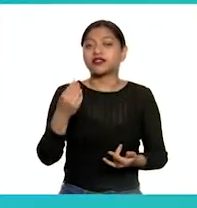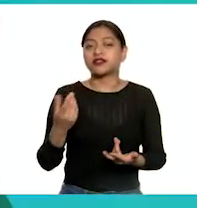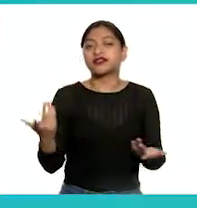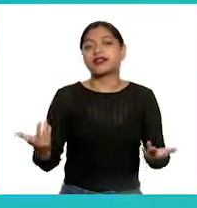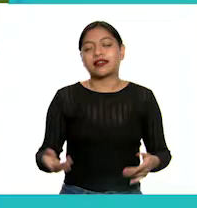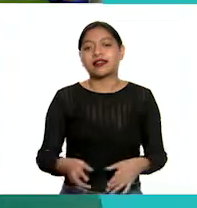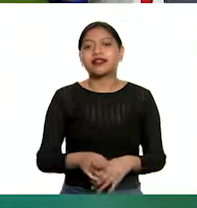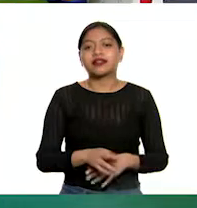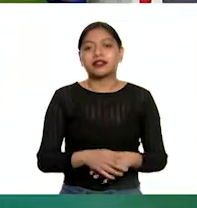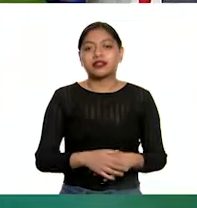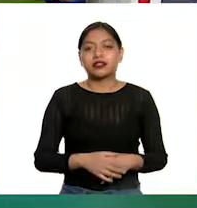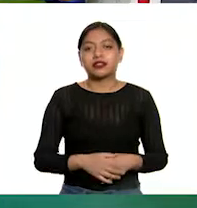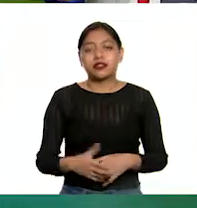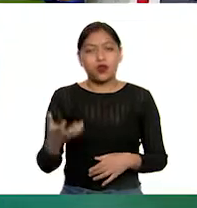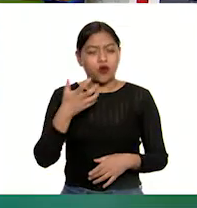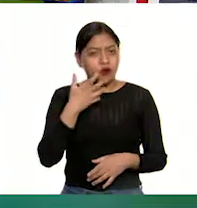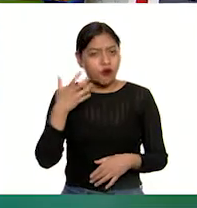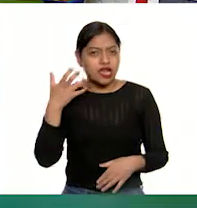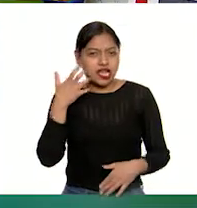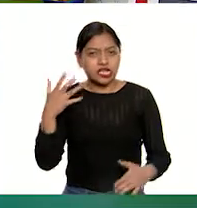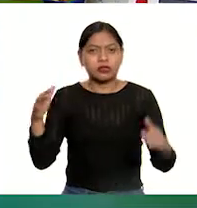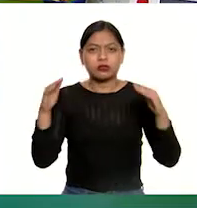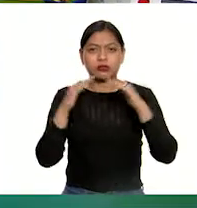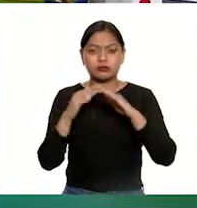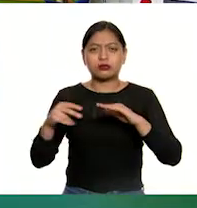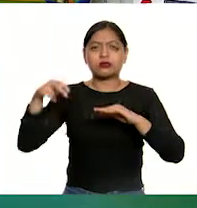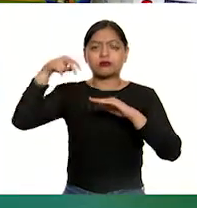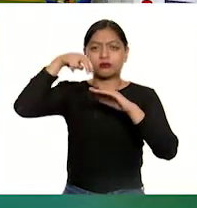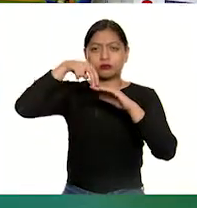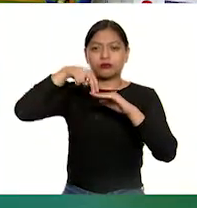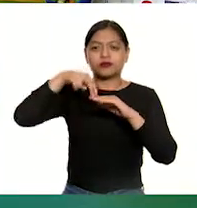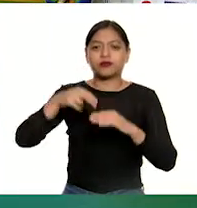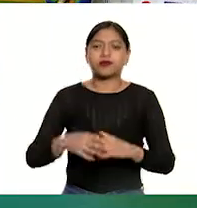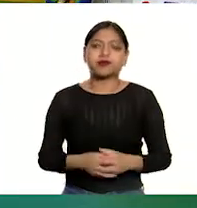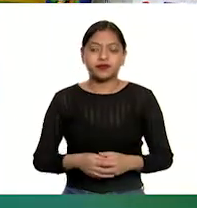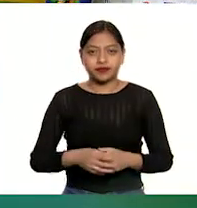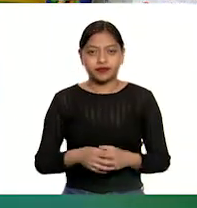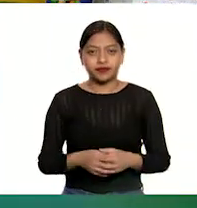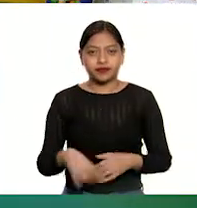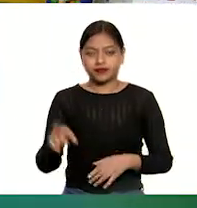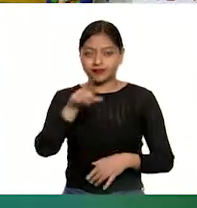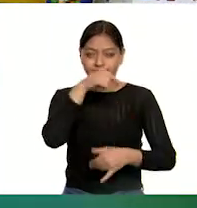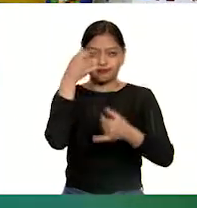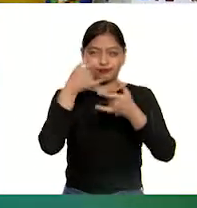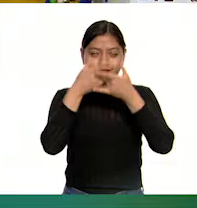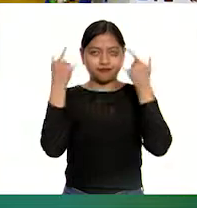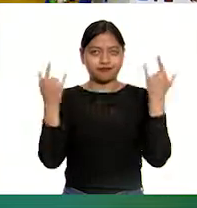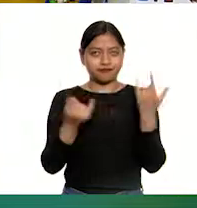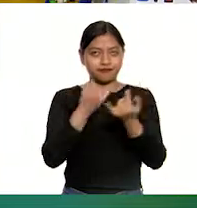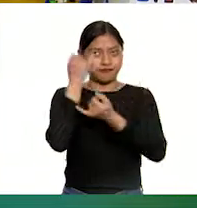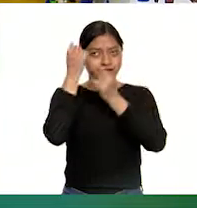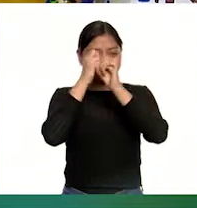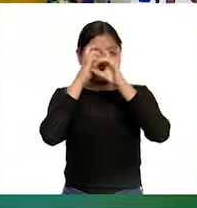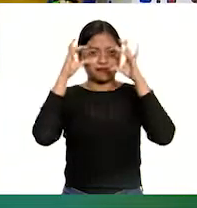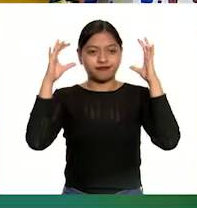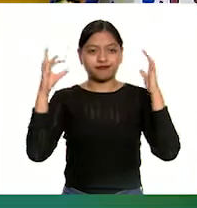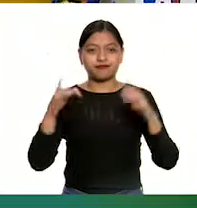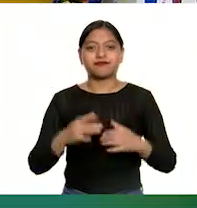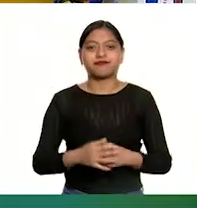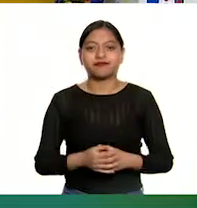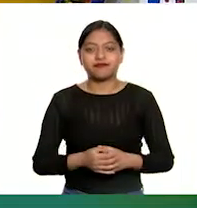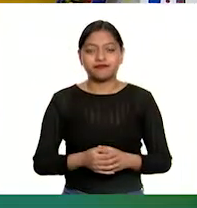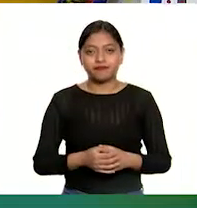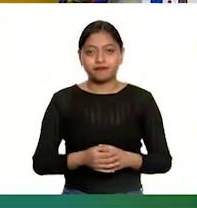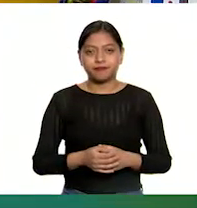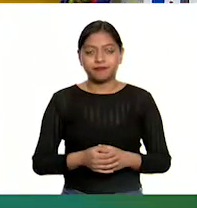azotea. Un gato y la azotea. ¡Ay! Ya váyanse imaginando su historia. ¡Qué fantástico!